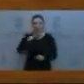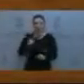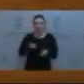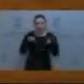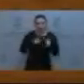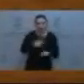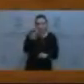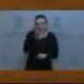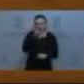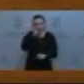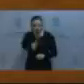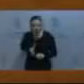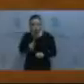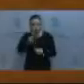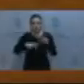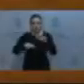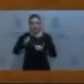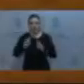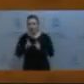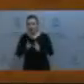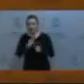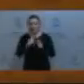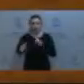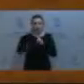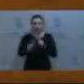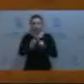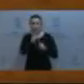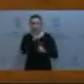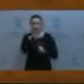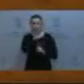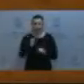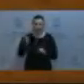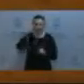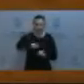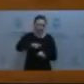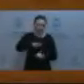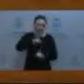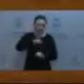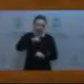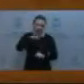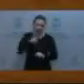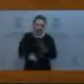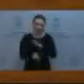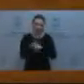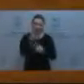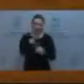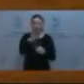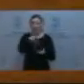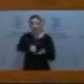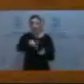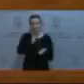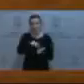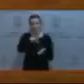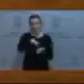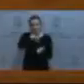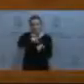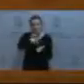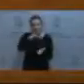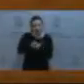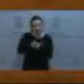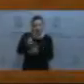escuelas rurales, infraestructuras y comunicaciones pendientes desde hace más de 20 años. Y por si esto fuera poco, en Asturias pagamos más impuestos que en ningún